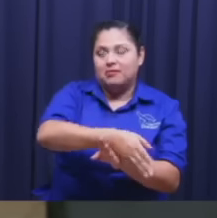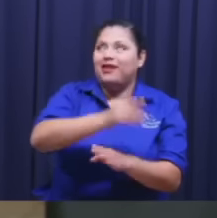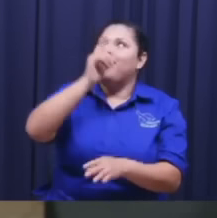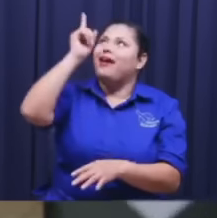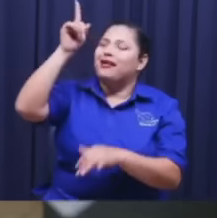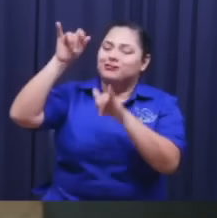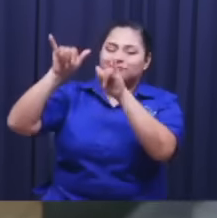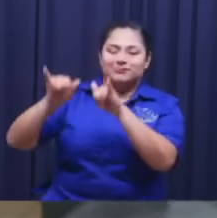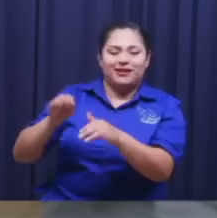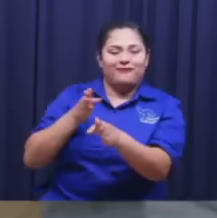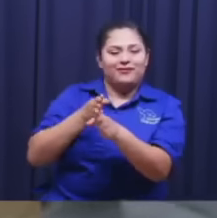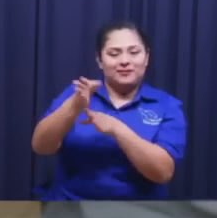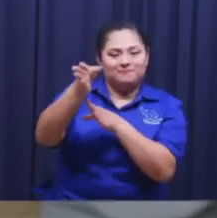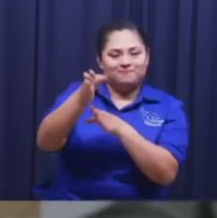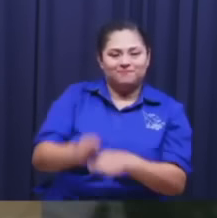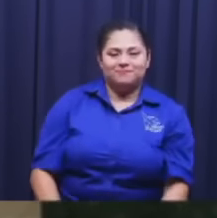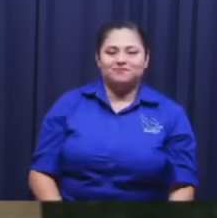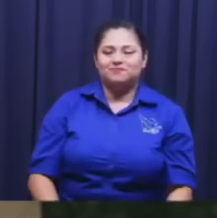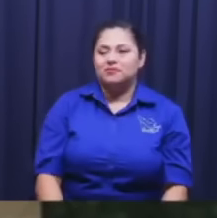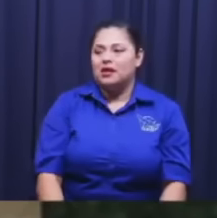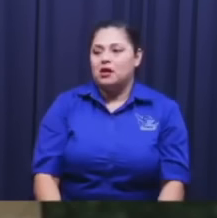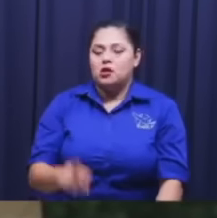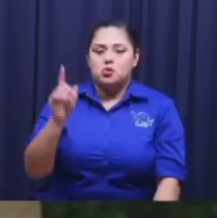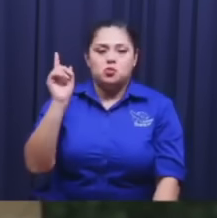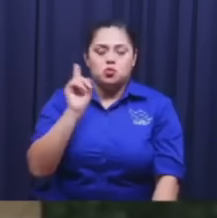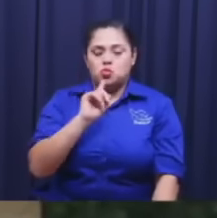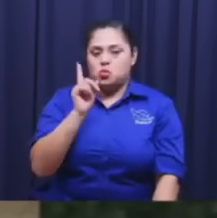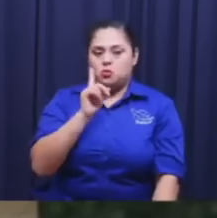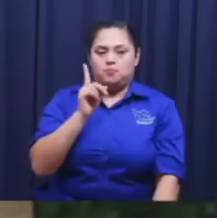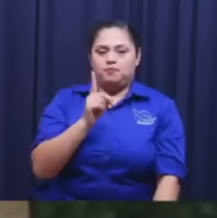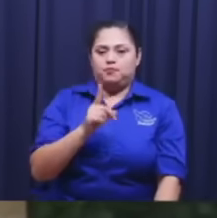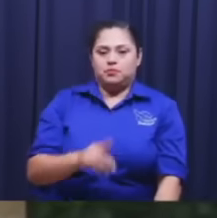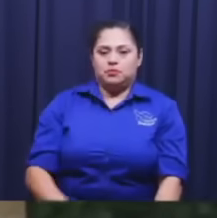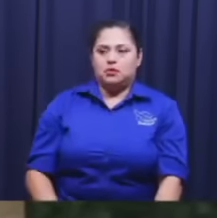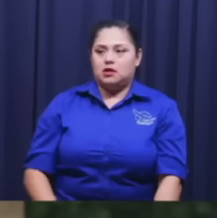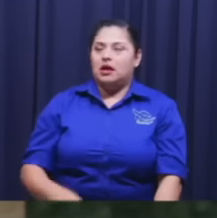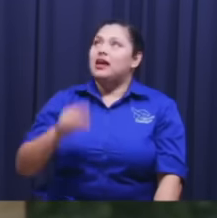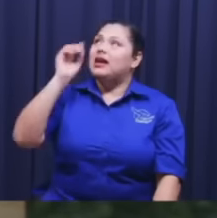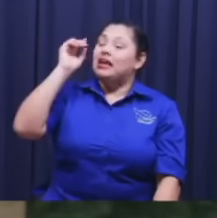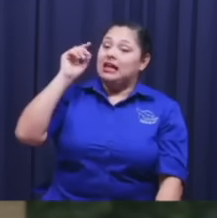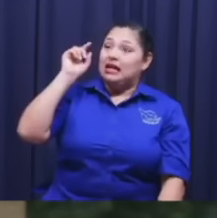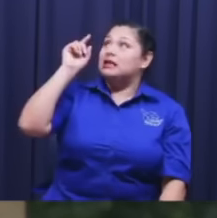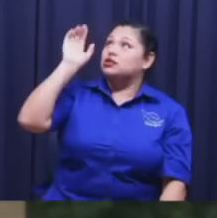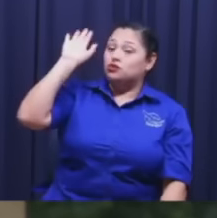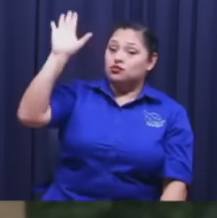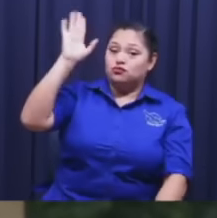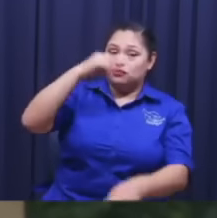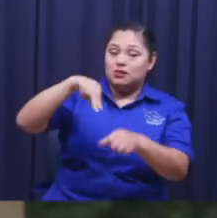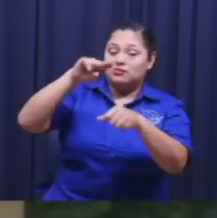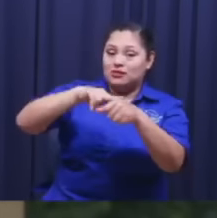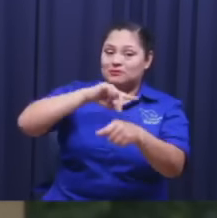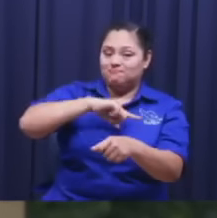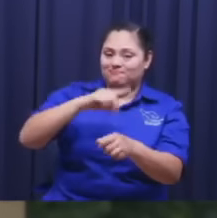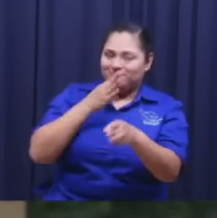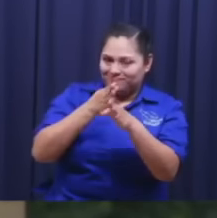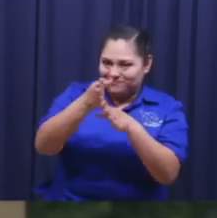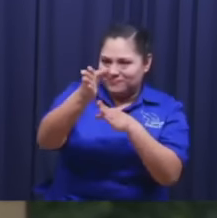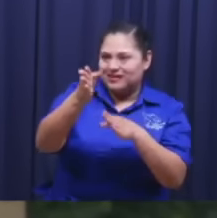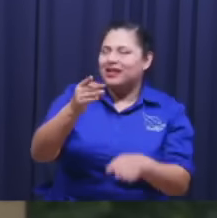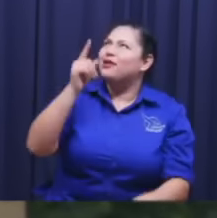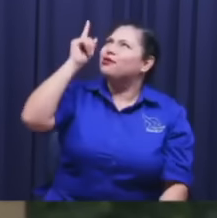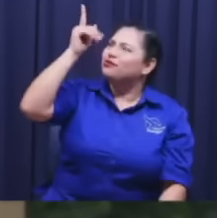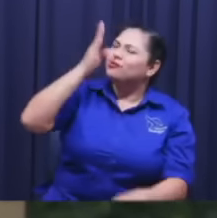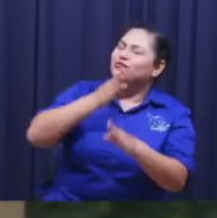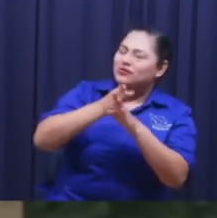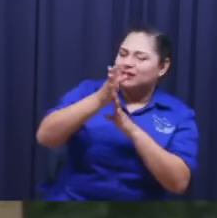Él permanece fiel. No se niega a sí mismo. Esa es su naturaleza tremenda, ¿eh? Tú has sido